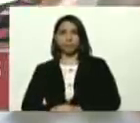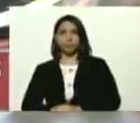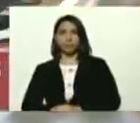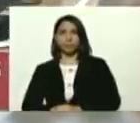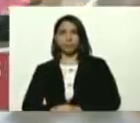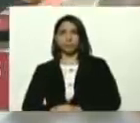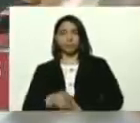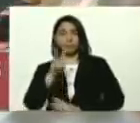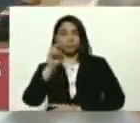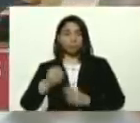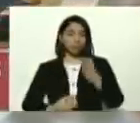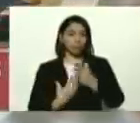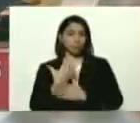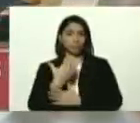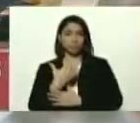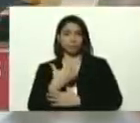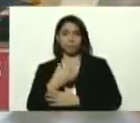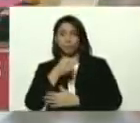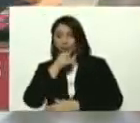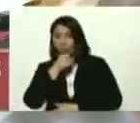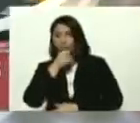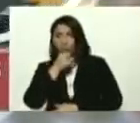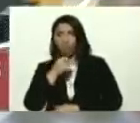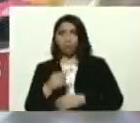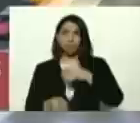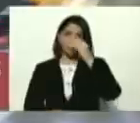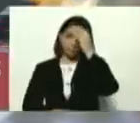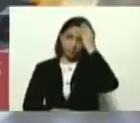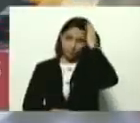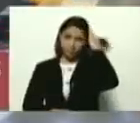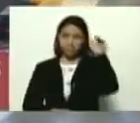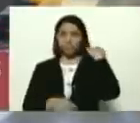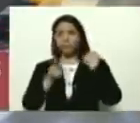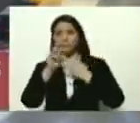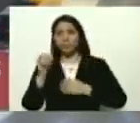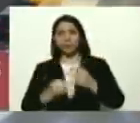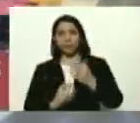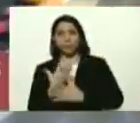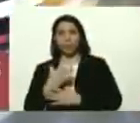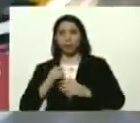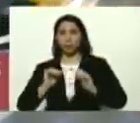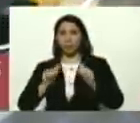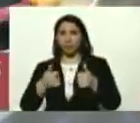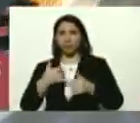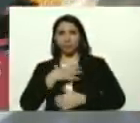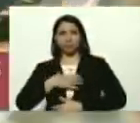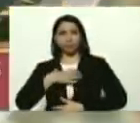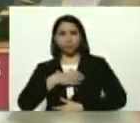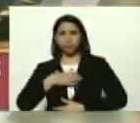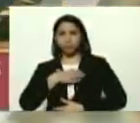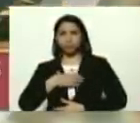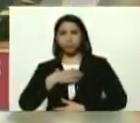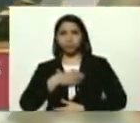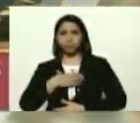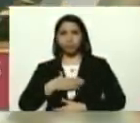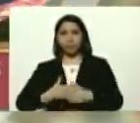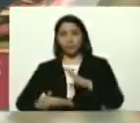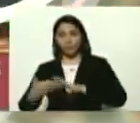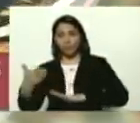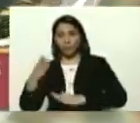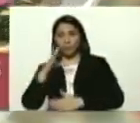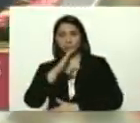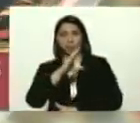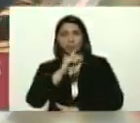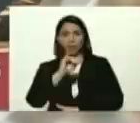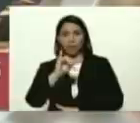Desde el 20 de mayo que presentó estas condiciones, fue a un CDI el